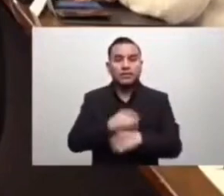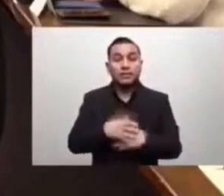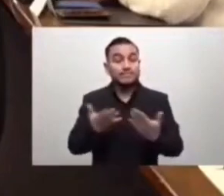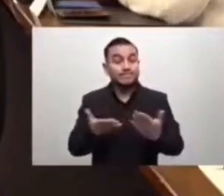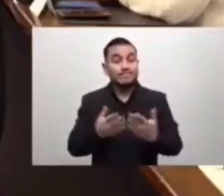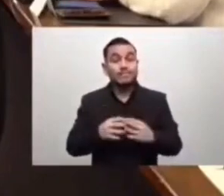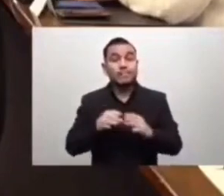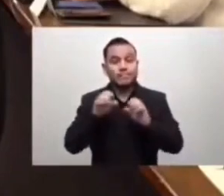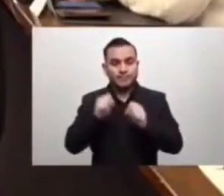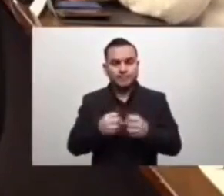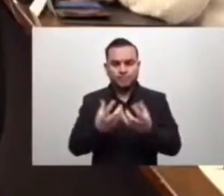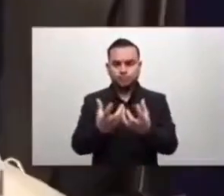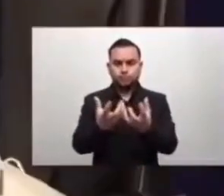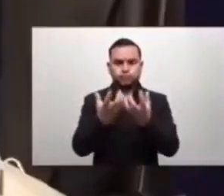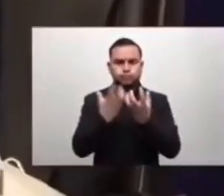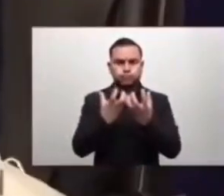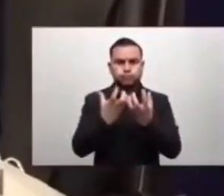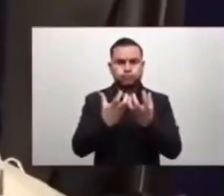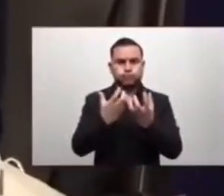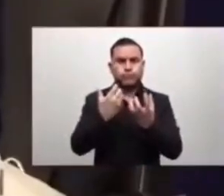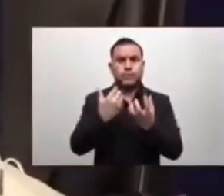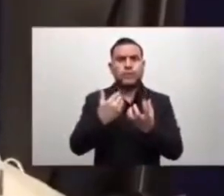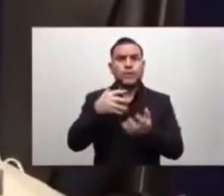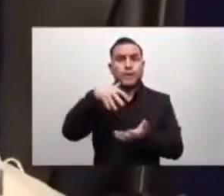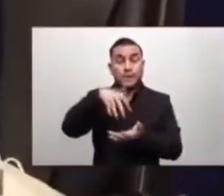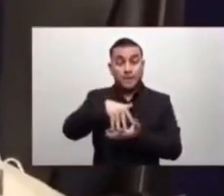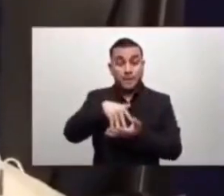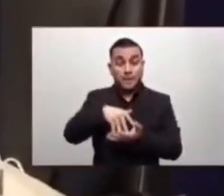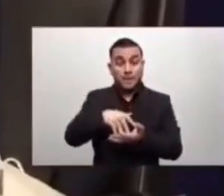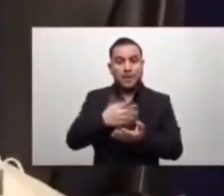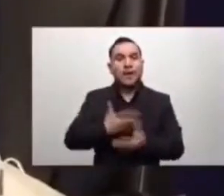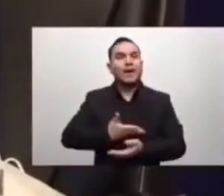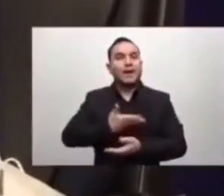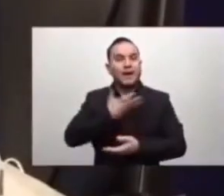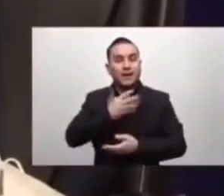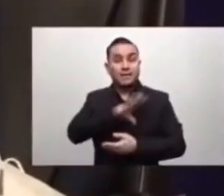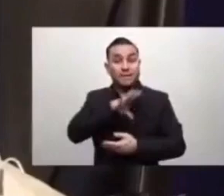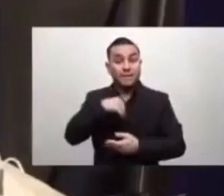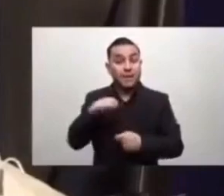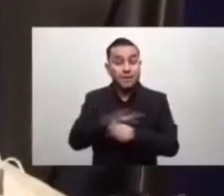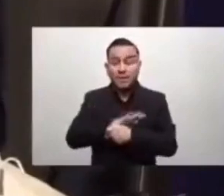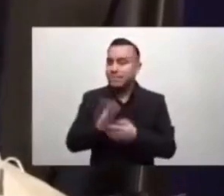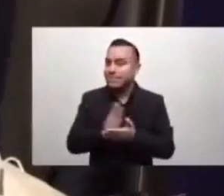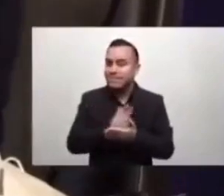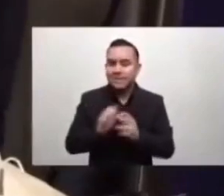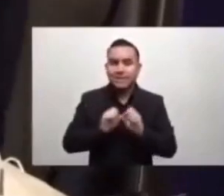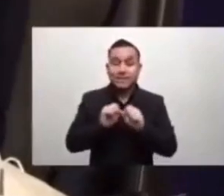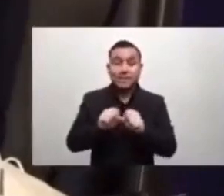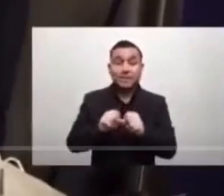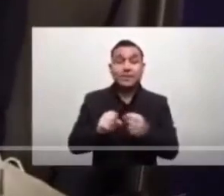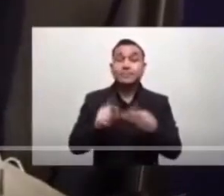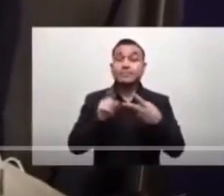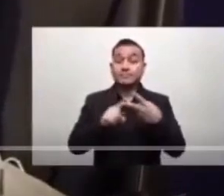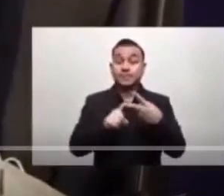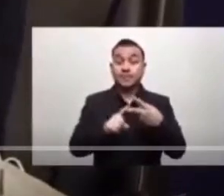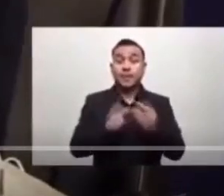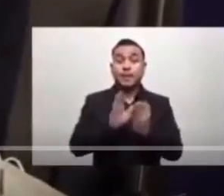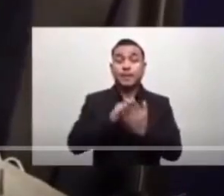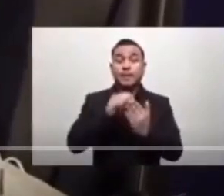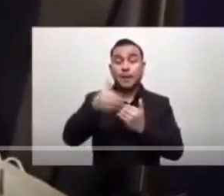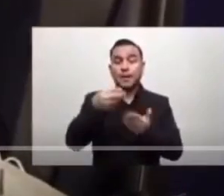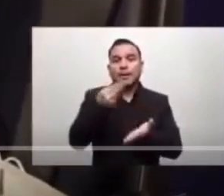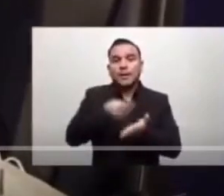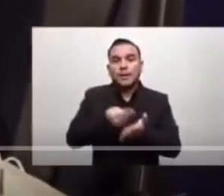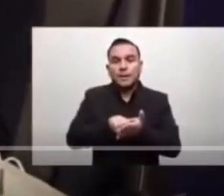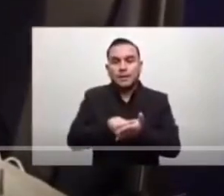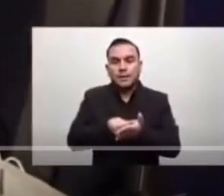primero porque vamos a tener una población con la moral alta y con su familia completa que es lo más importante de todo pero segundo porque vamos a hacer un plan económico